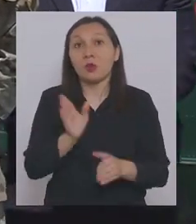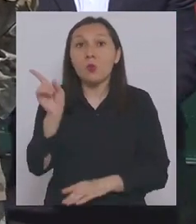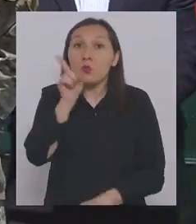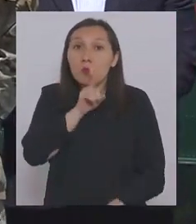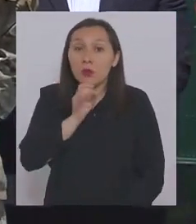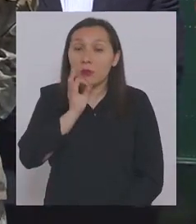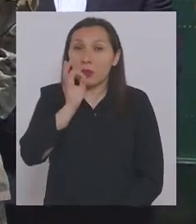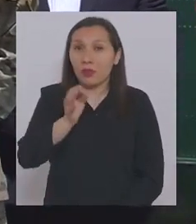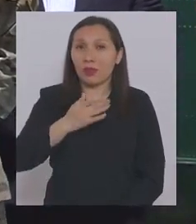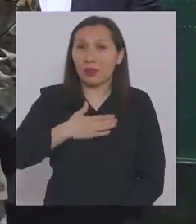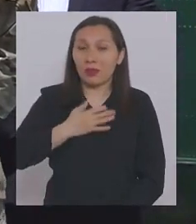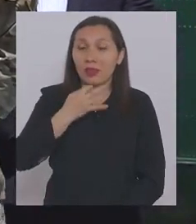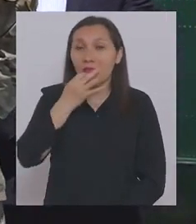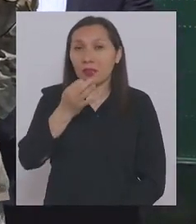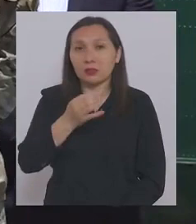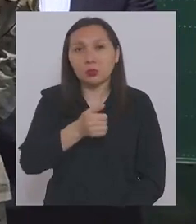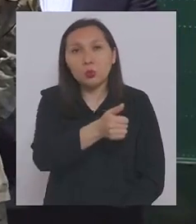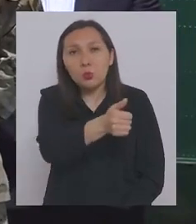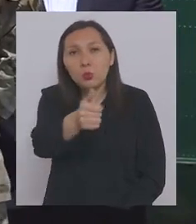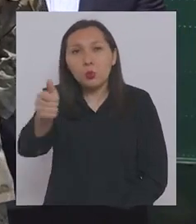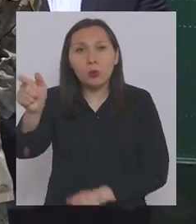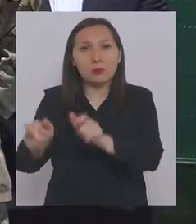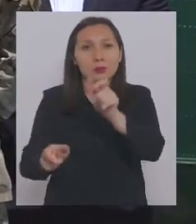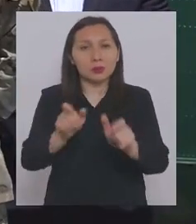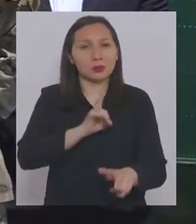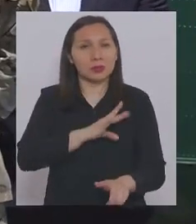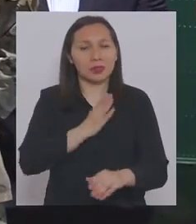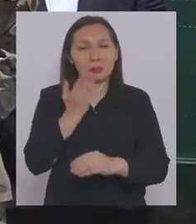palabras pidiendo a todos nuestros compatriotas